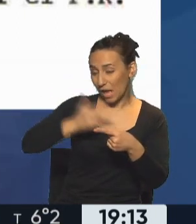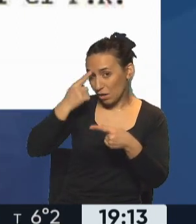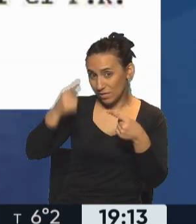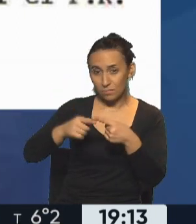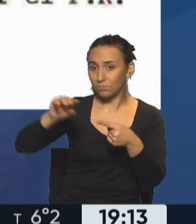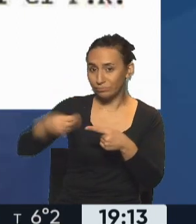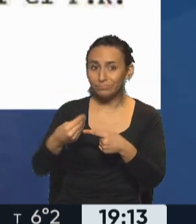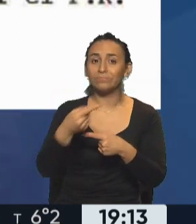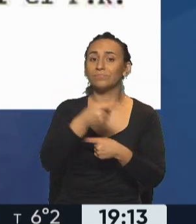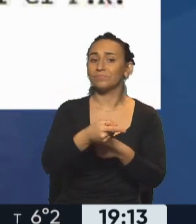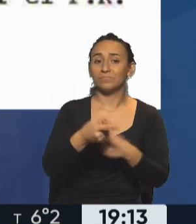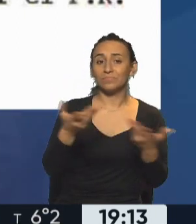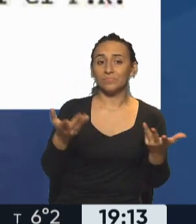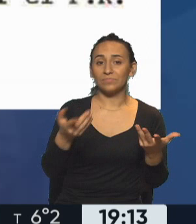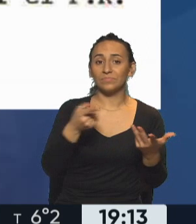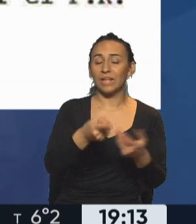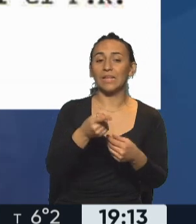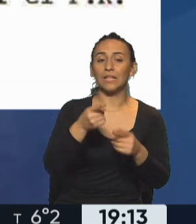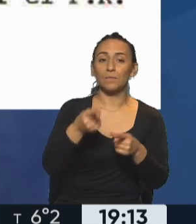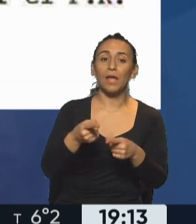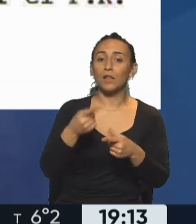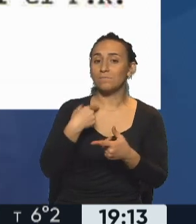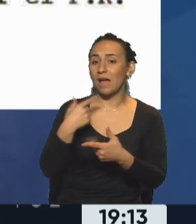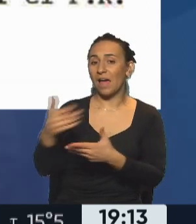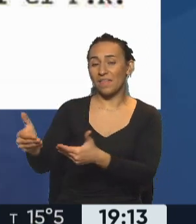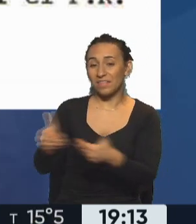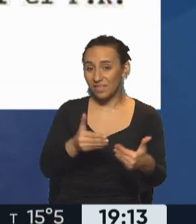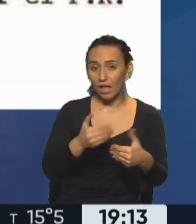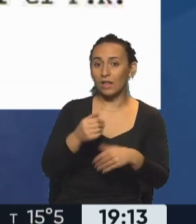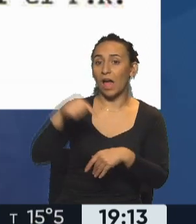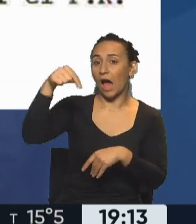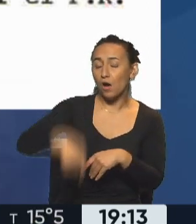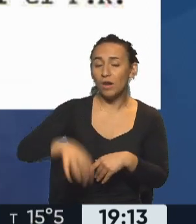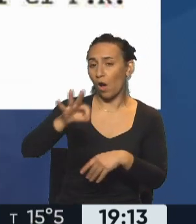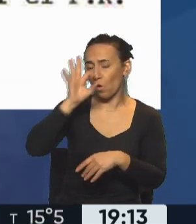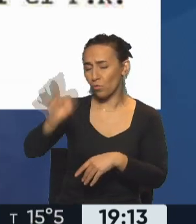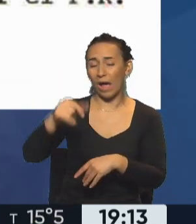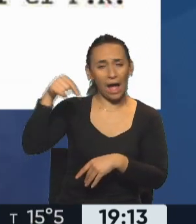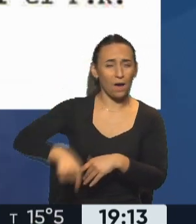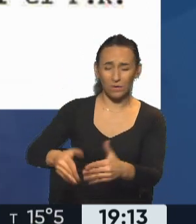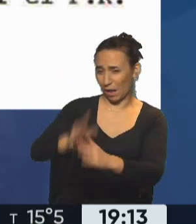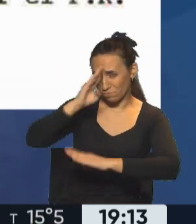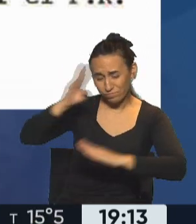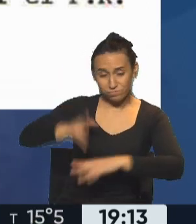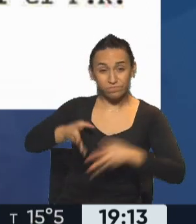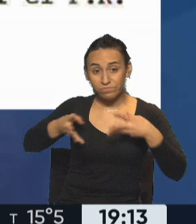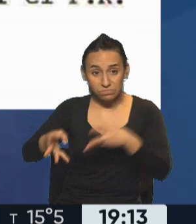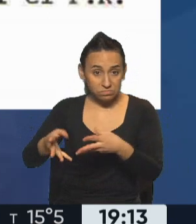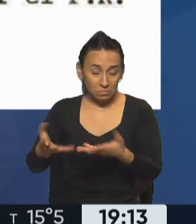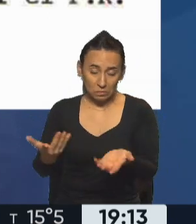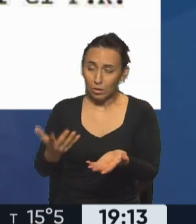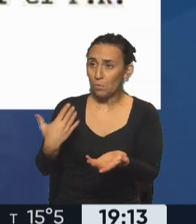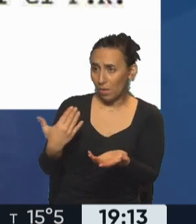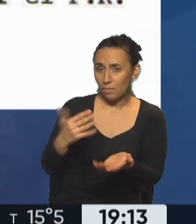3. Y B, no se justificó adelantar la operación en una hora o nunca, ya que históricamente se podía seguir esperando hasta que la situación